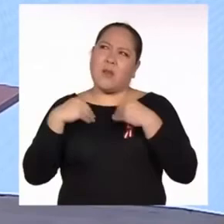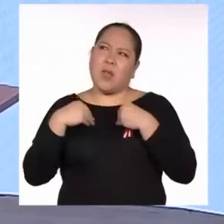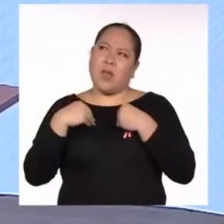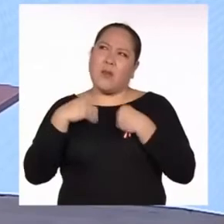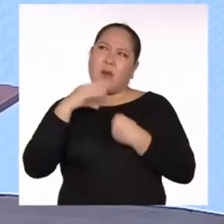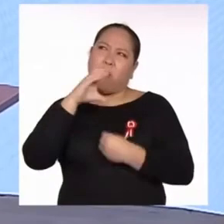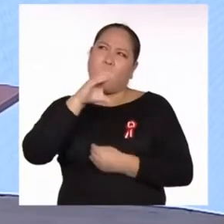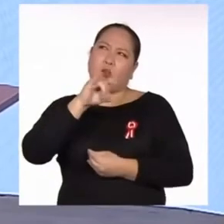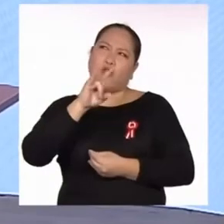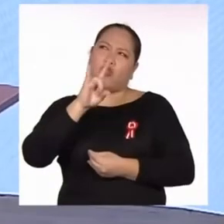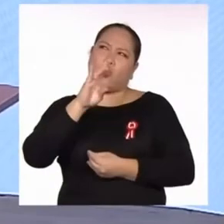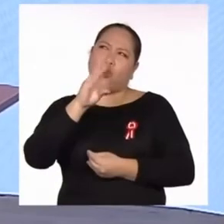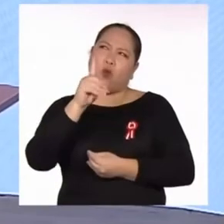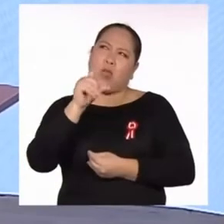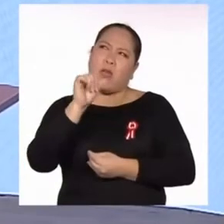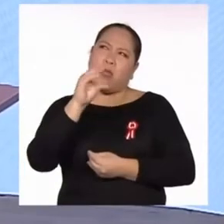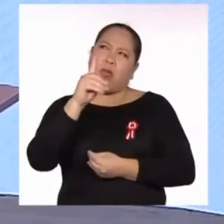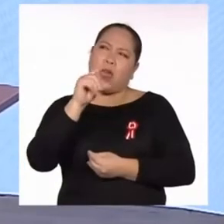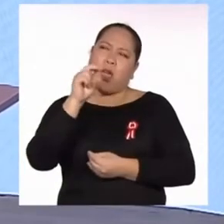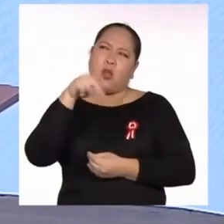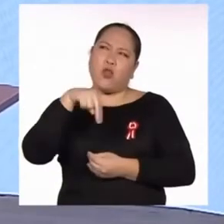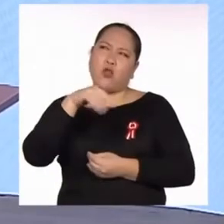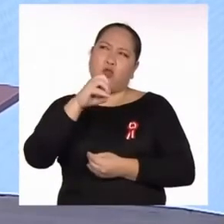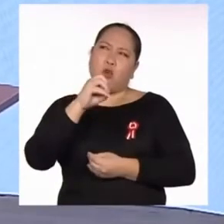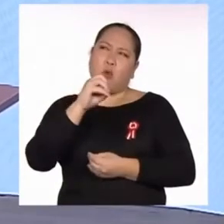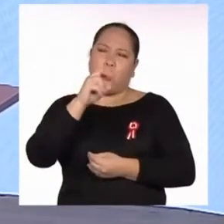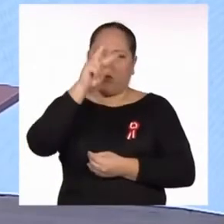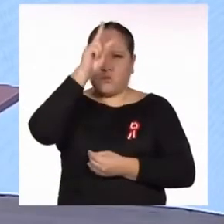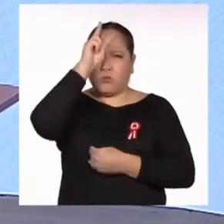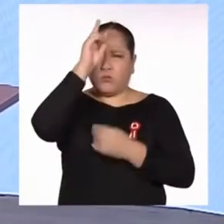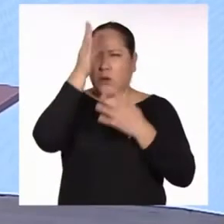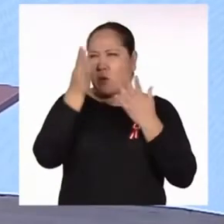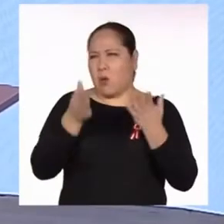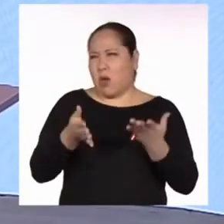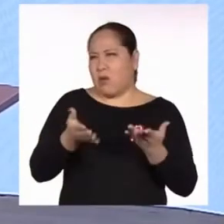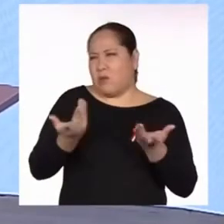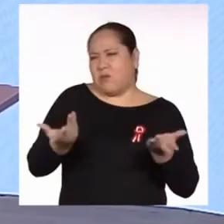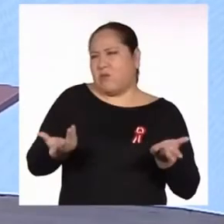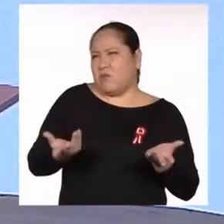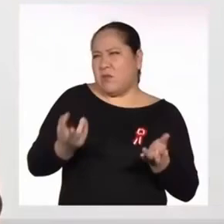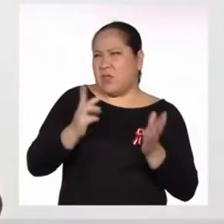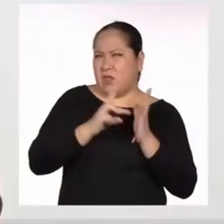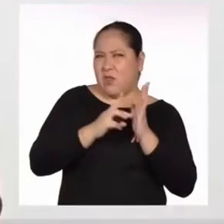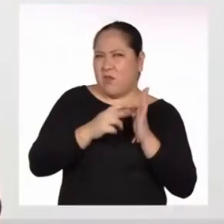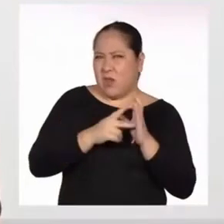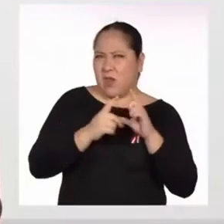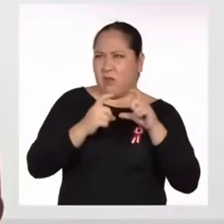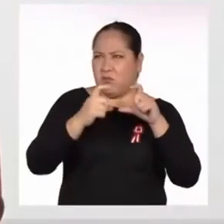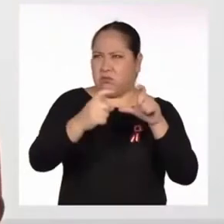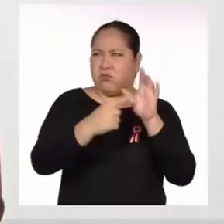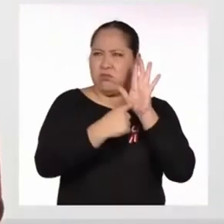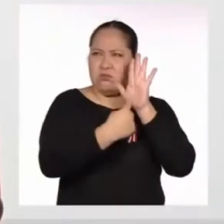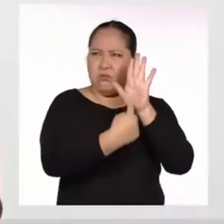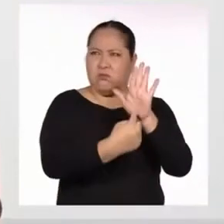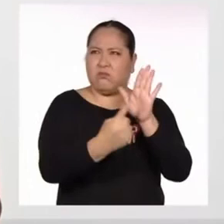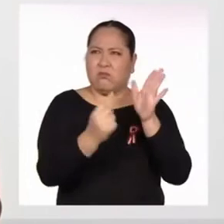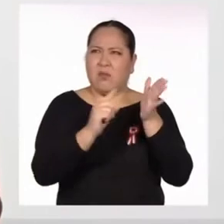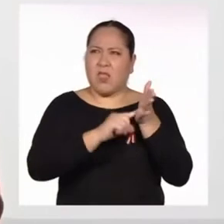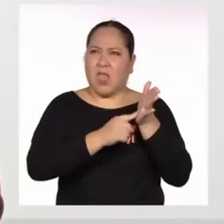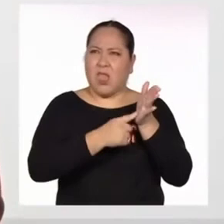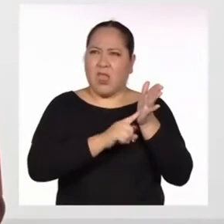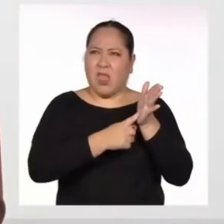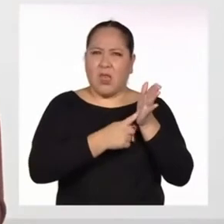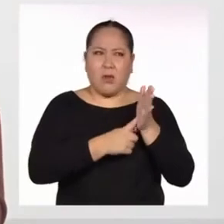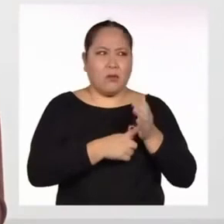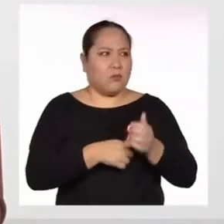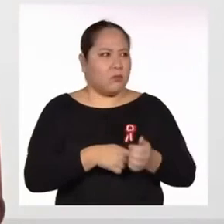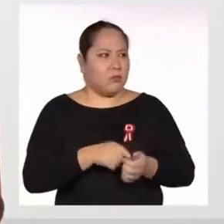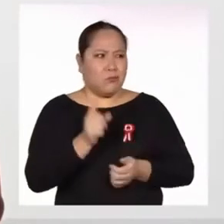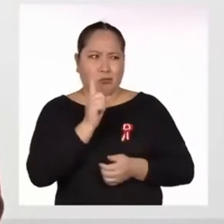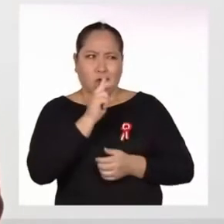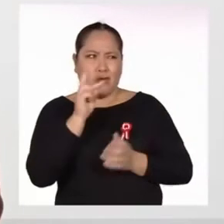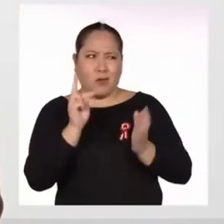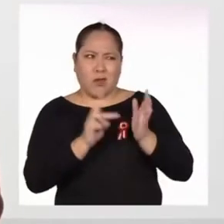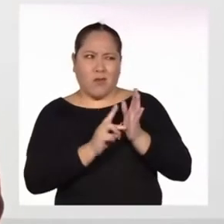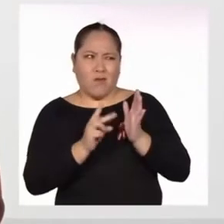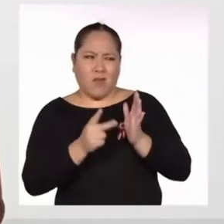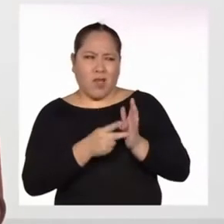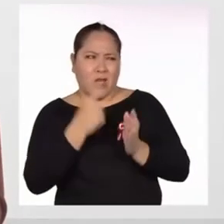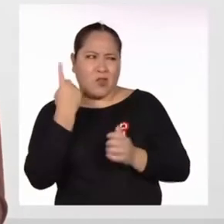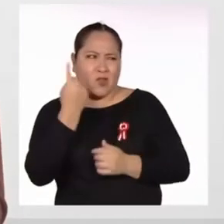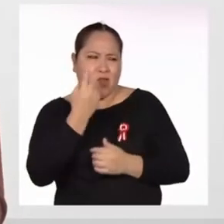se refiere a sacar mi dni o renovarlos y de atención ser peruano va más allá de tener un dni